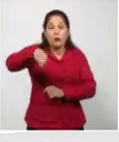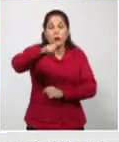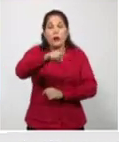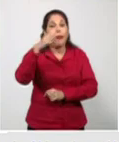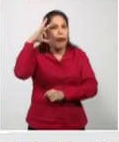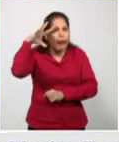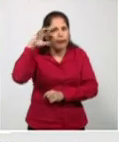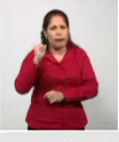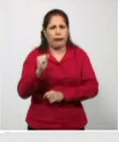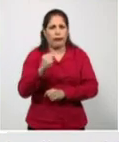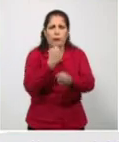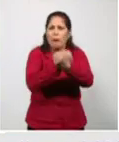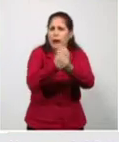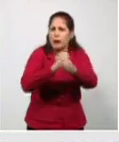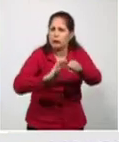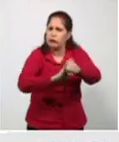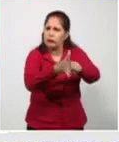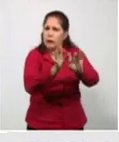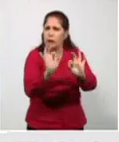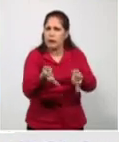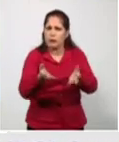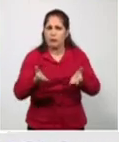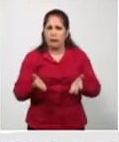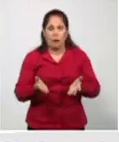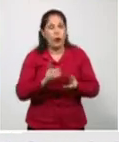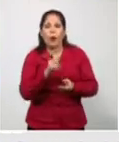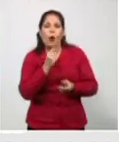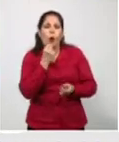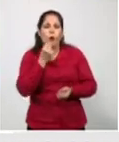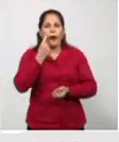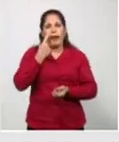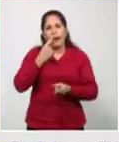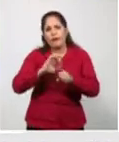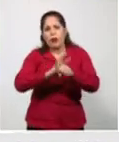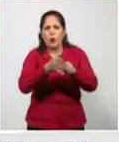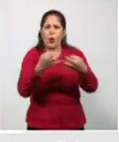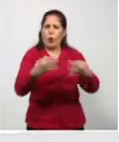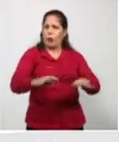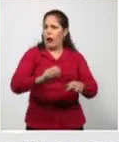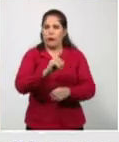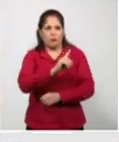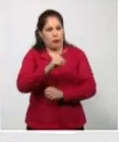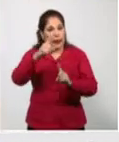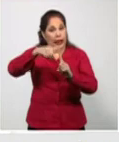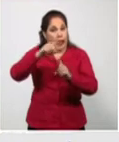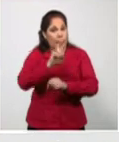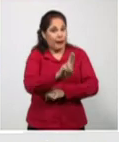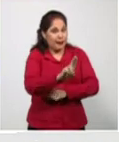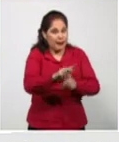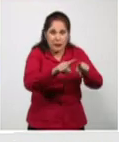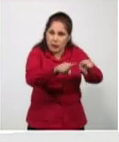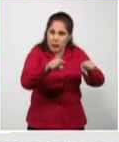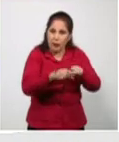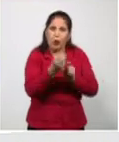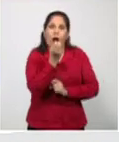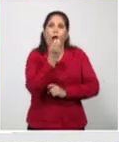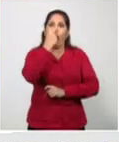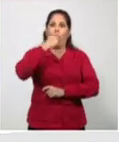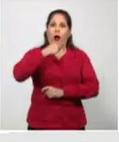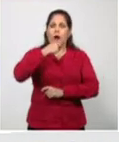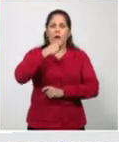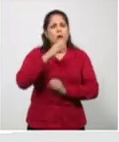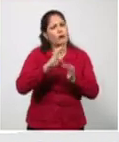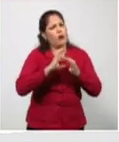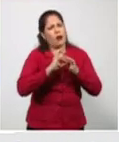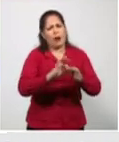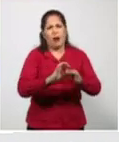la percepción de riesgo de la enfermedad, que no se siga viendo, o sea, poner un paciente en terapia intensiva, un paciente intubado, eso es